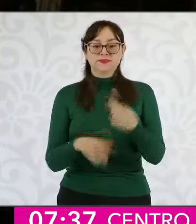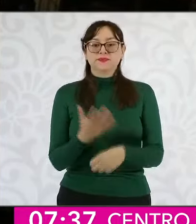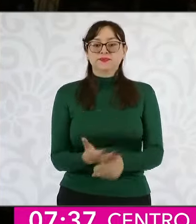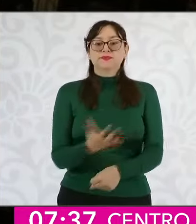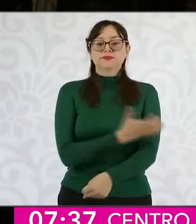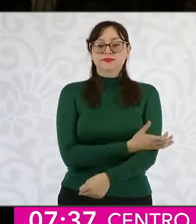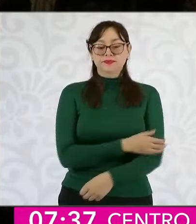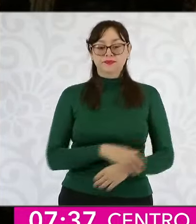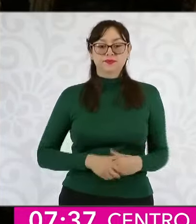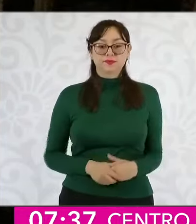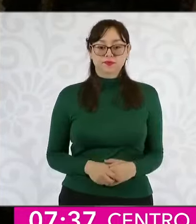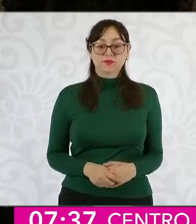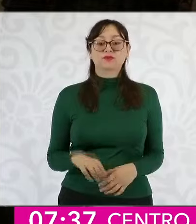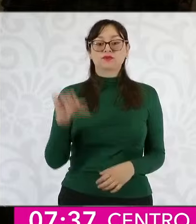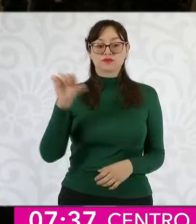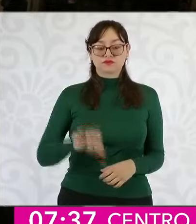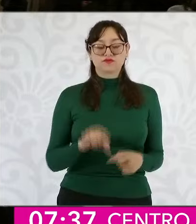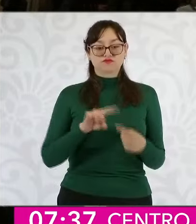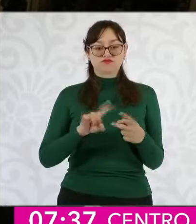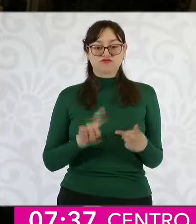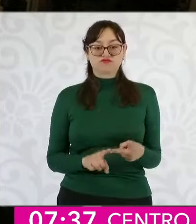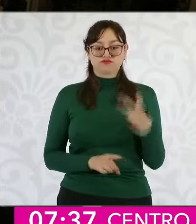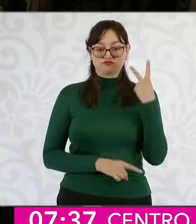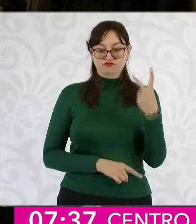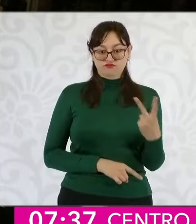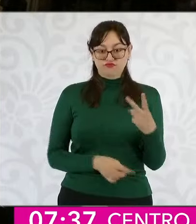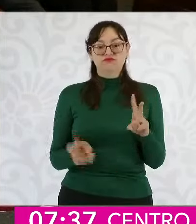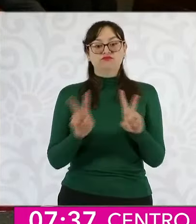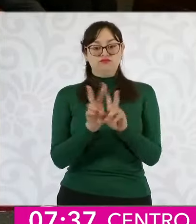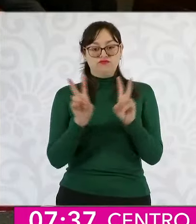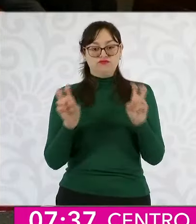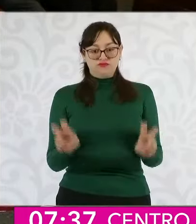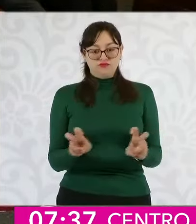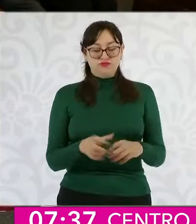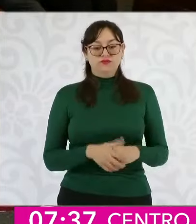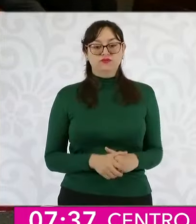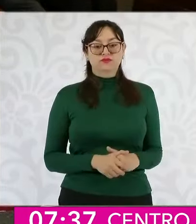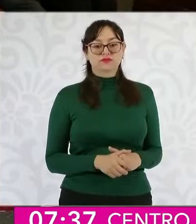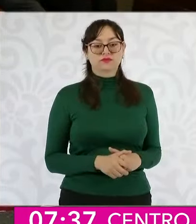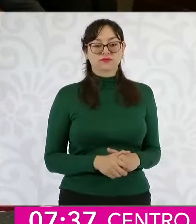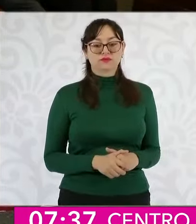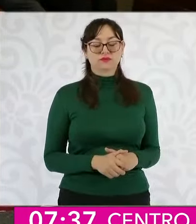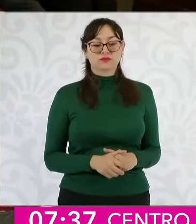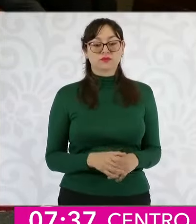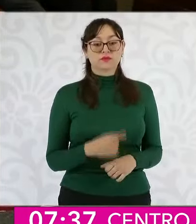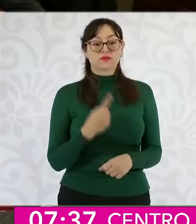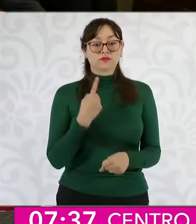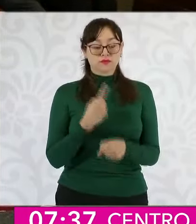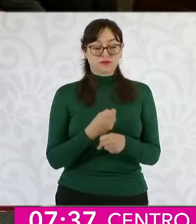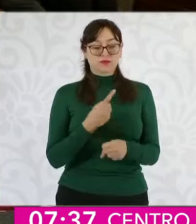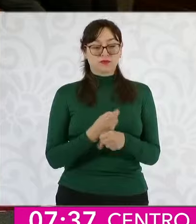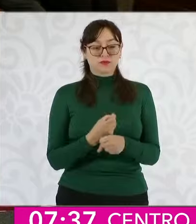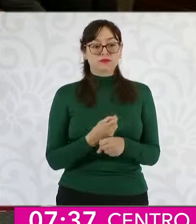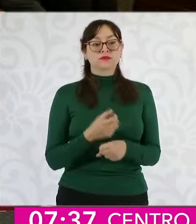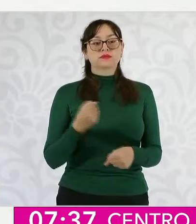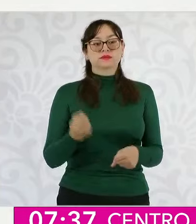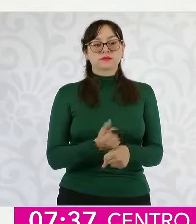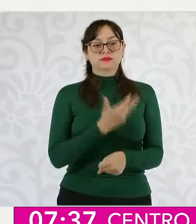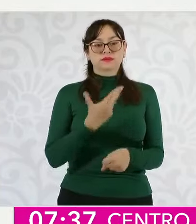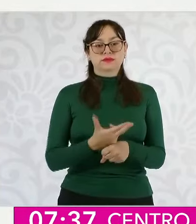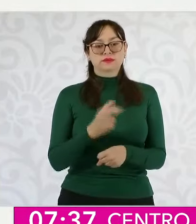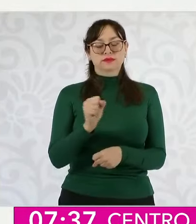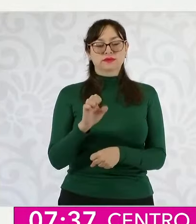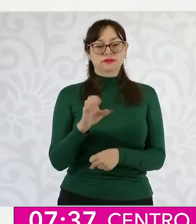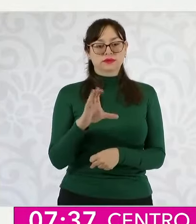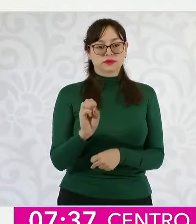de hoy vamos a presentar dos temas. El primero, el secretario de Economía va a